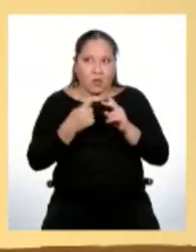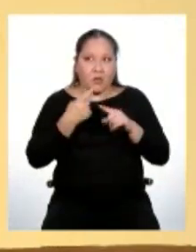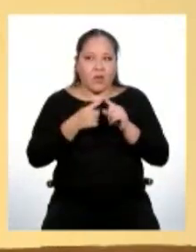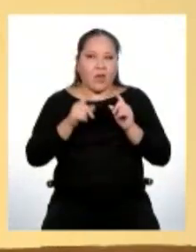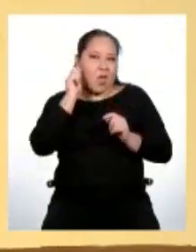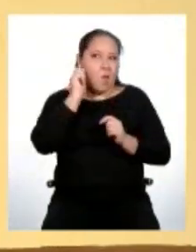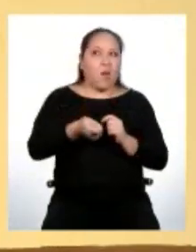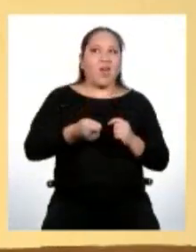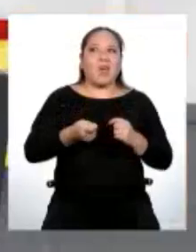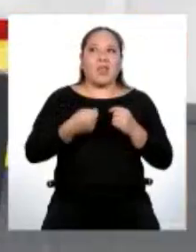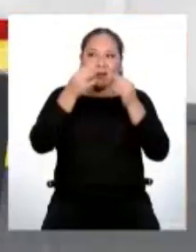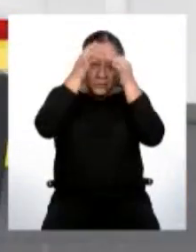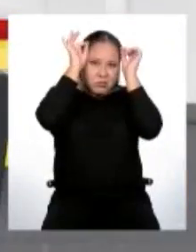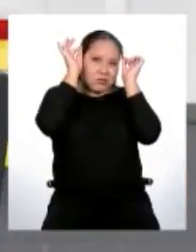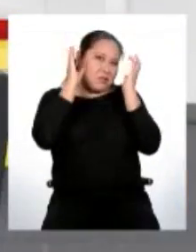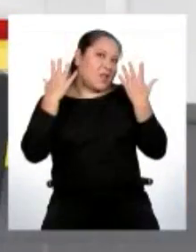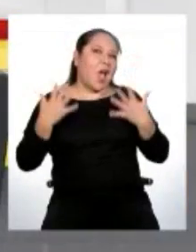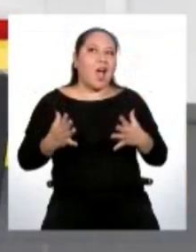magia está en los detalles.